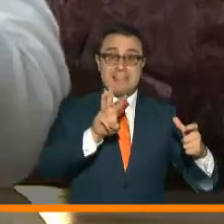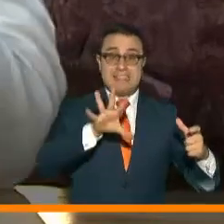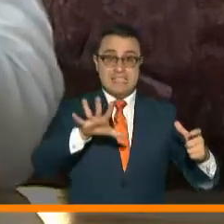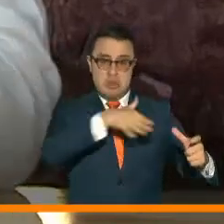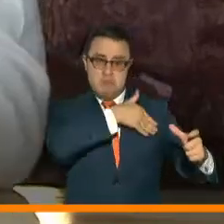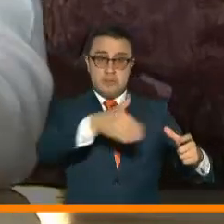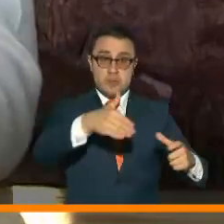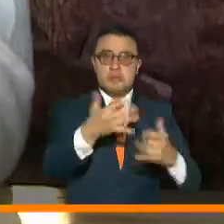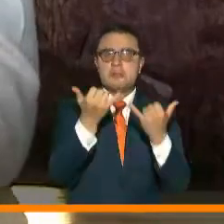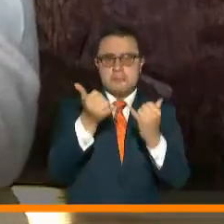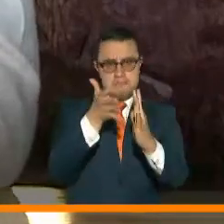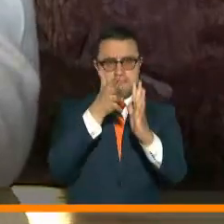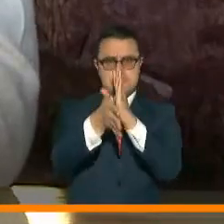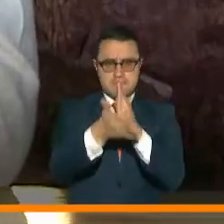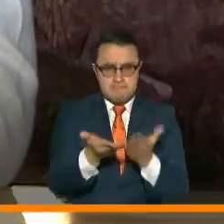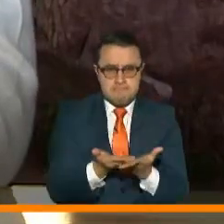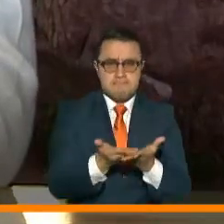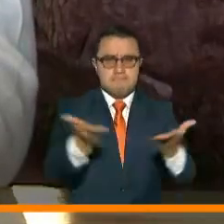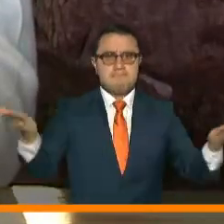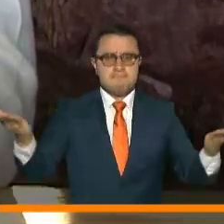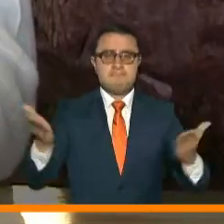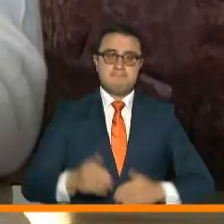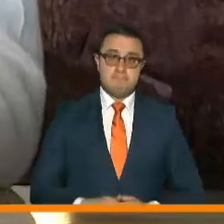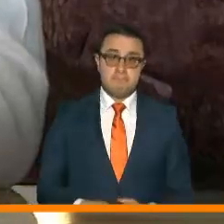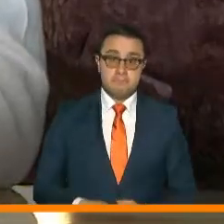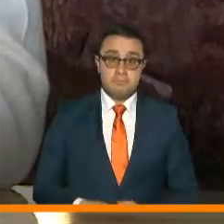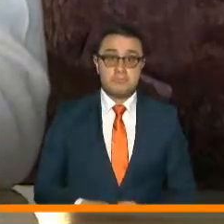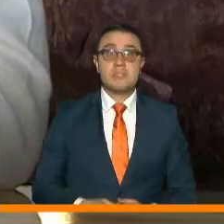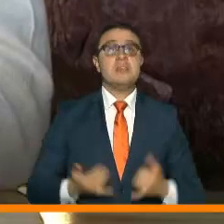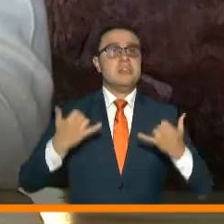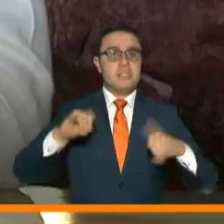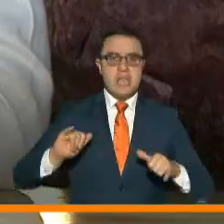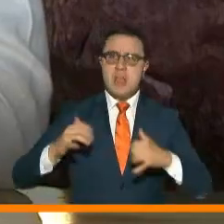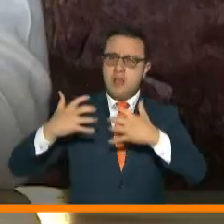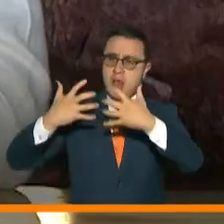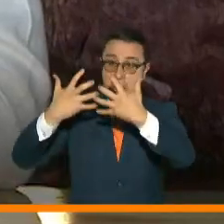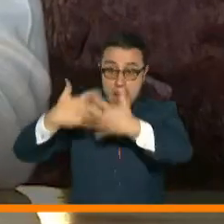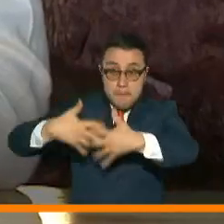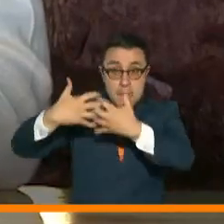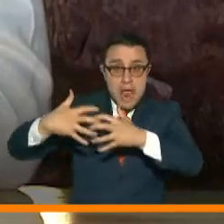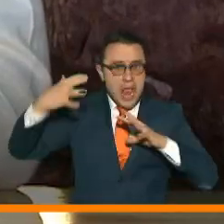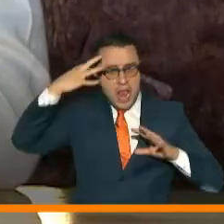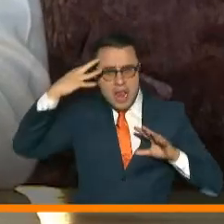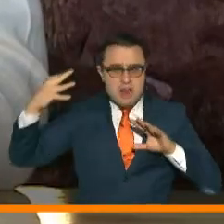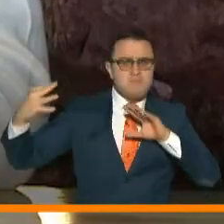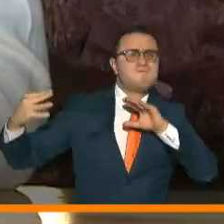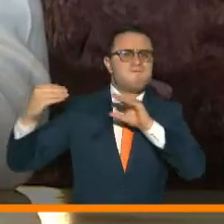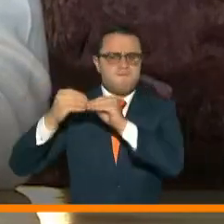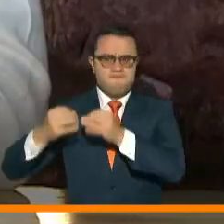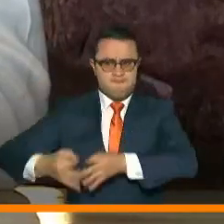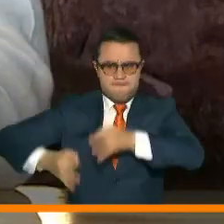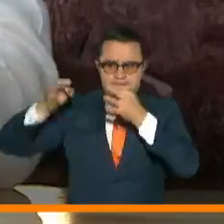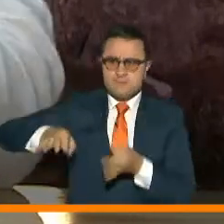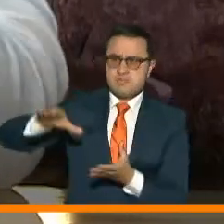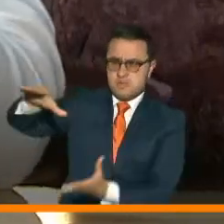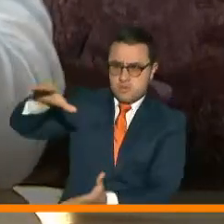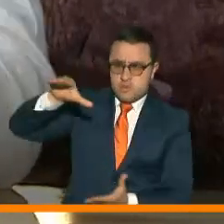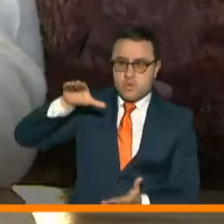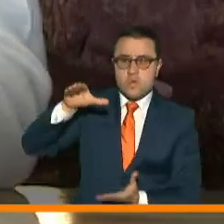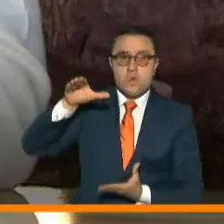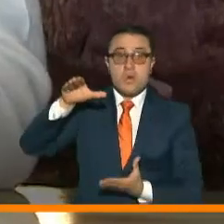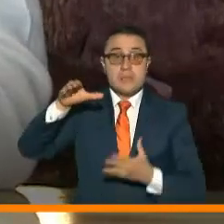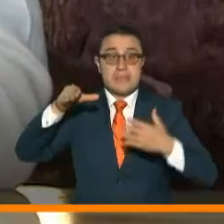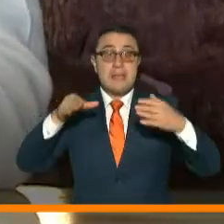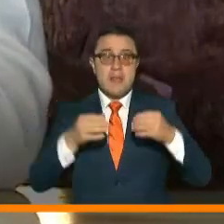quiero informarle al país que se han cerrado los acuerdos para la adquisición del